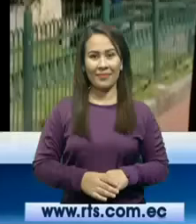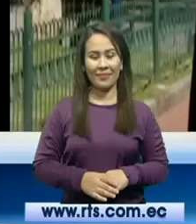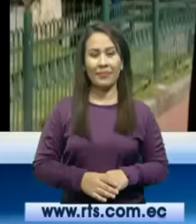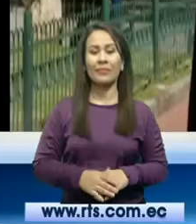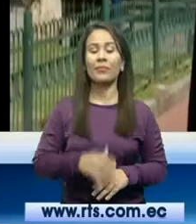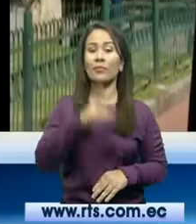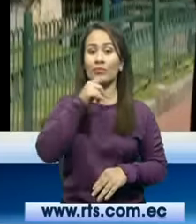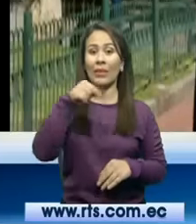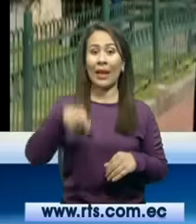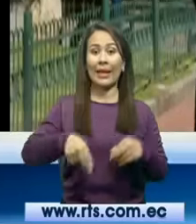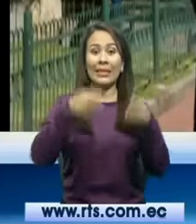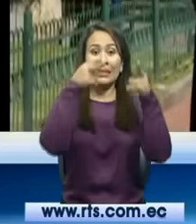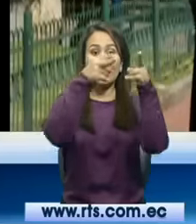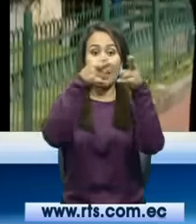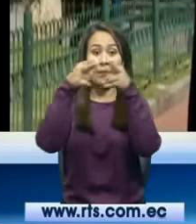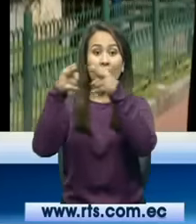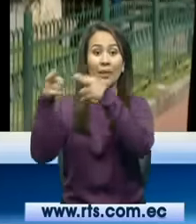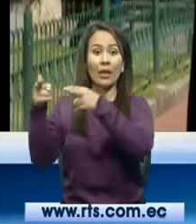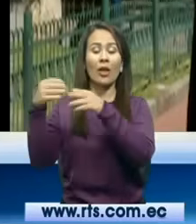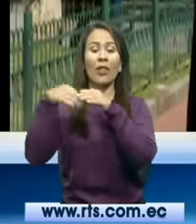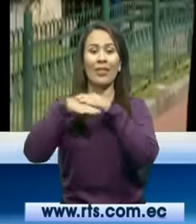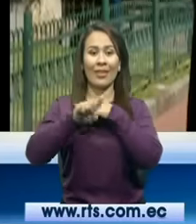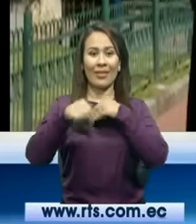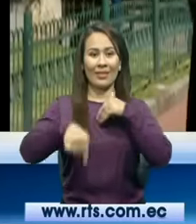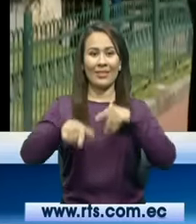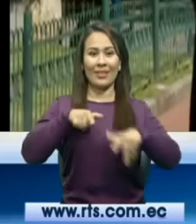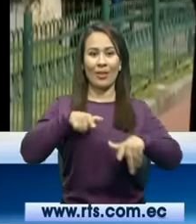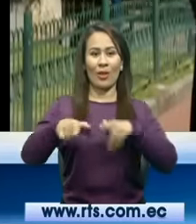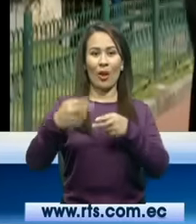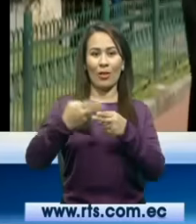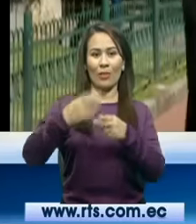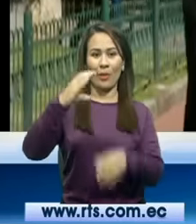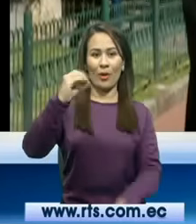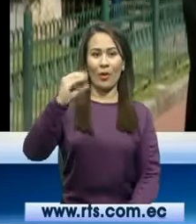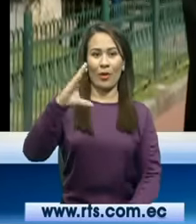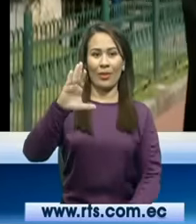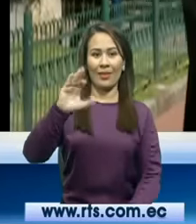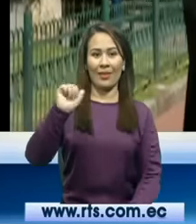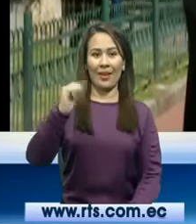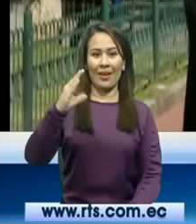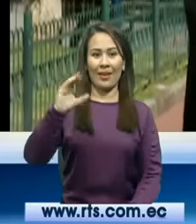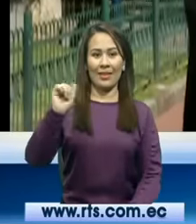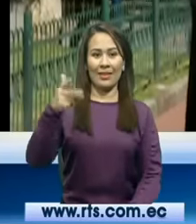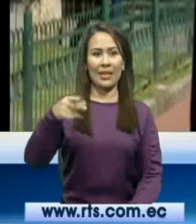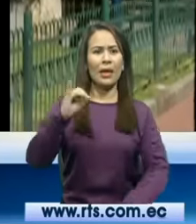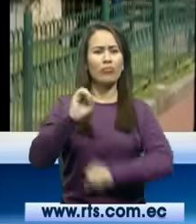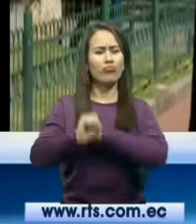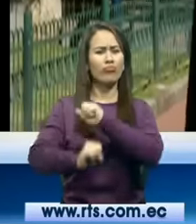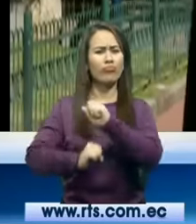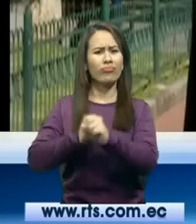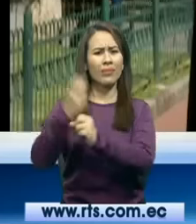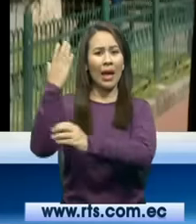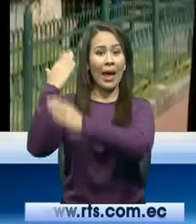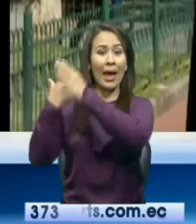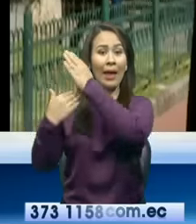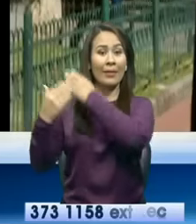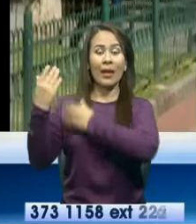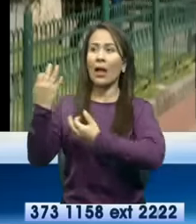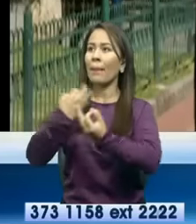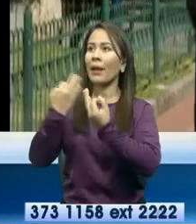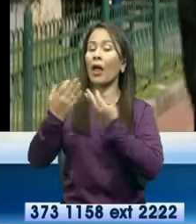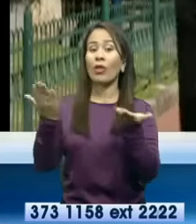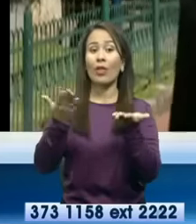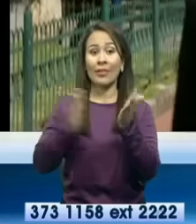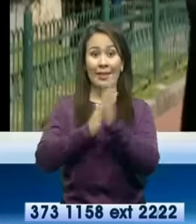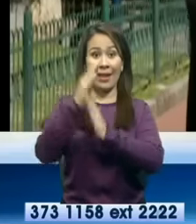El cementerio está dentro de Cotacachi. Bueno, hace muchos años nos decían que donde está la iglesia,